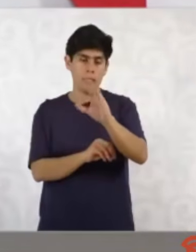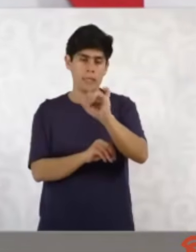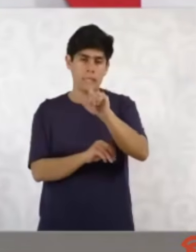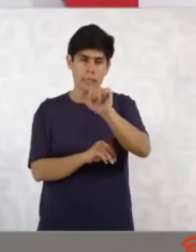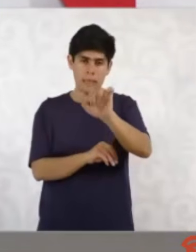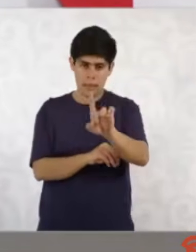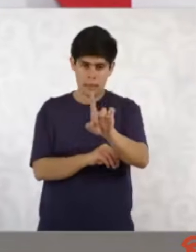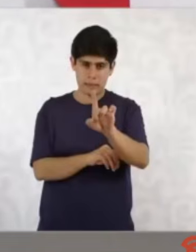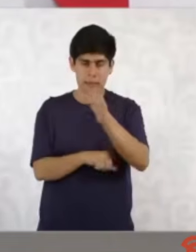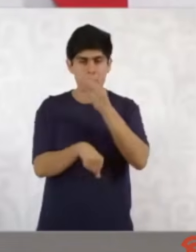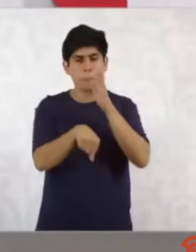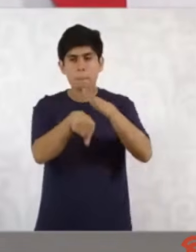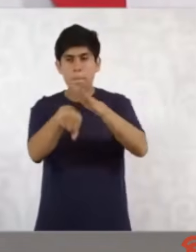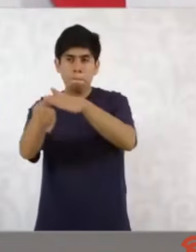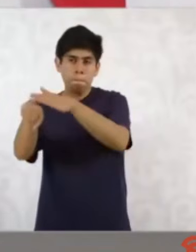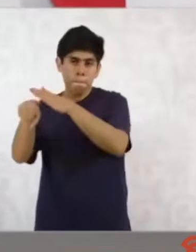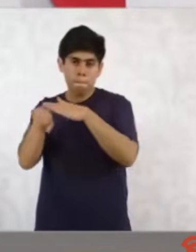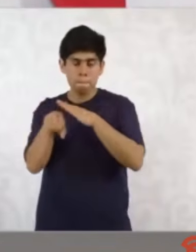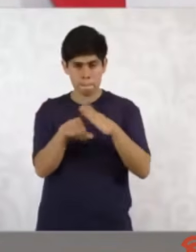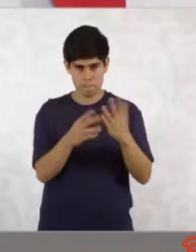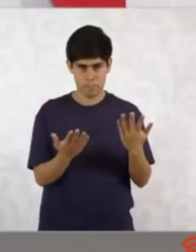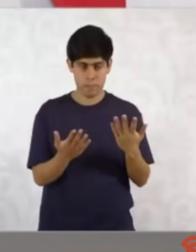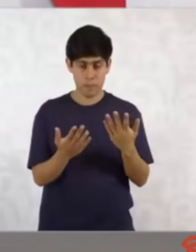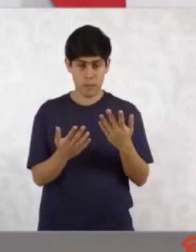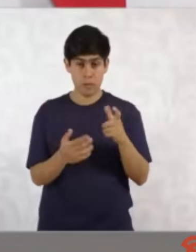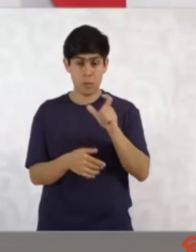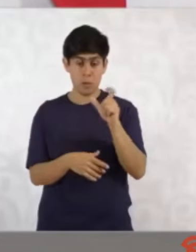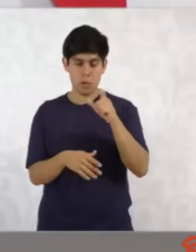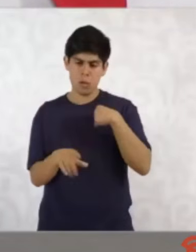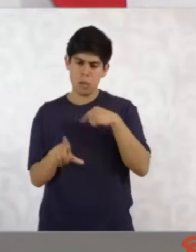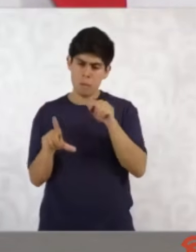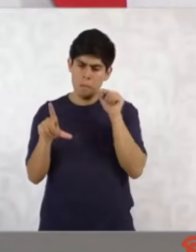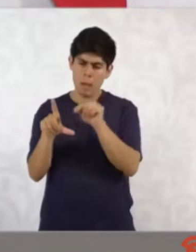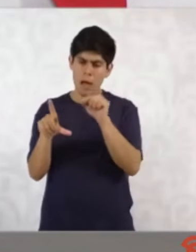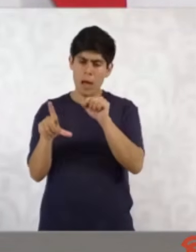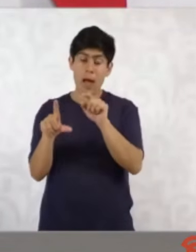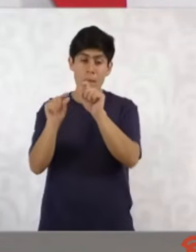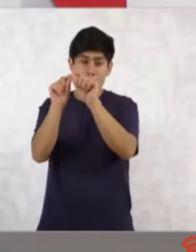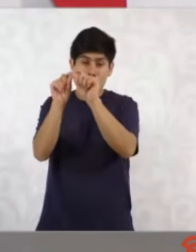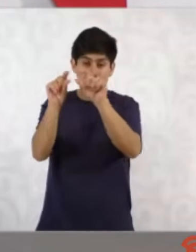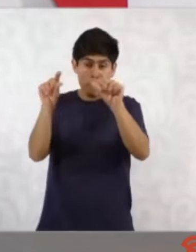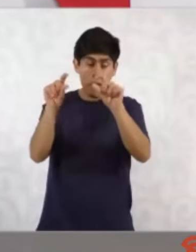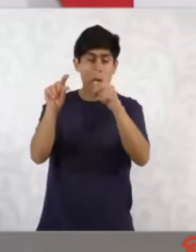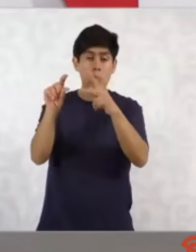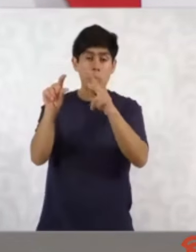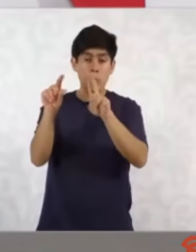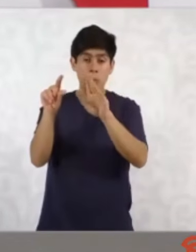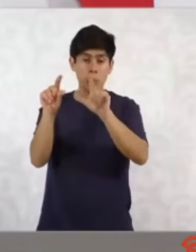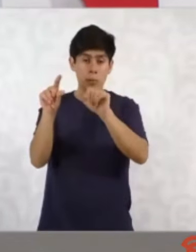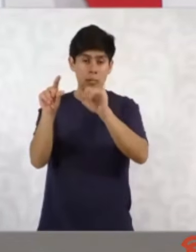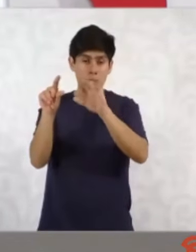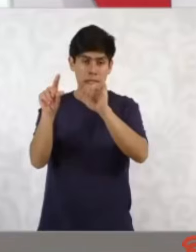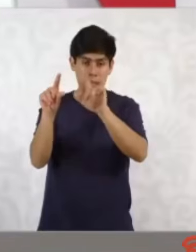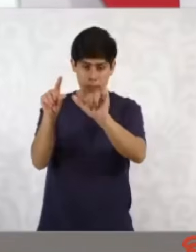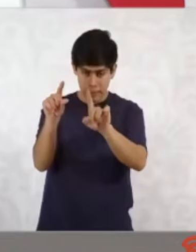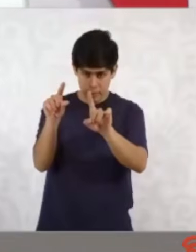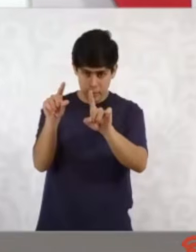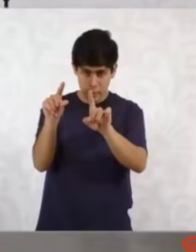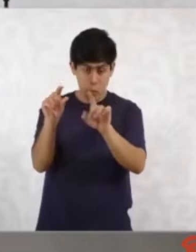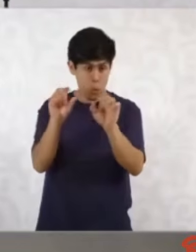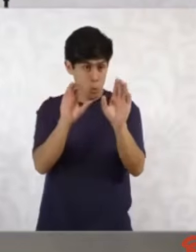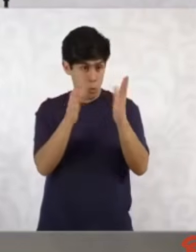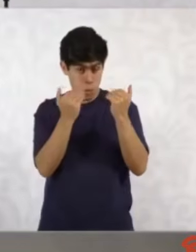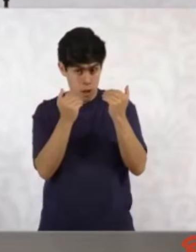Cuando tú entras a una página te advierten, esto es publicidad, esto no es publicidad.